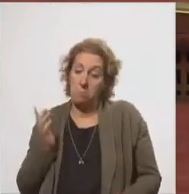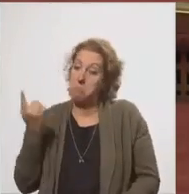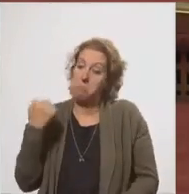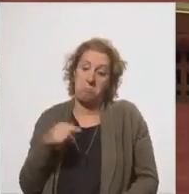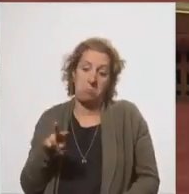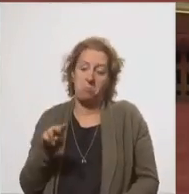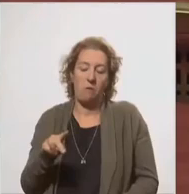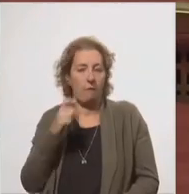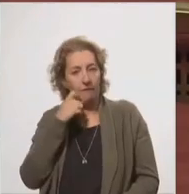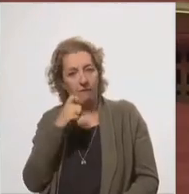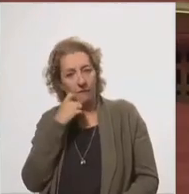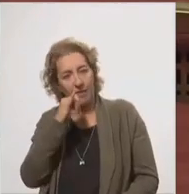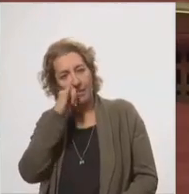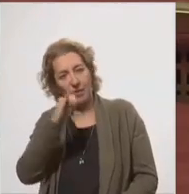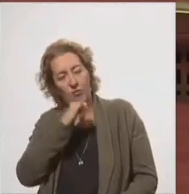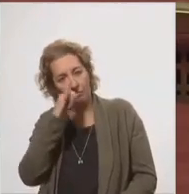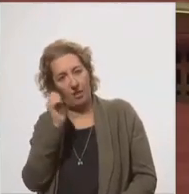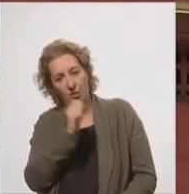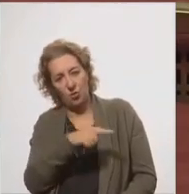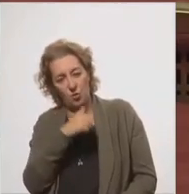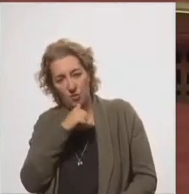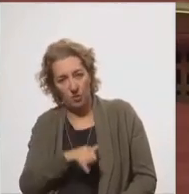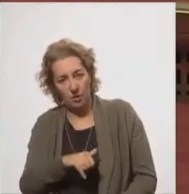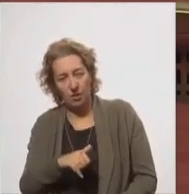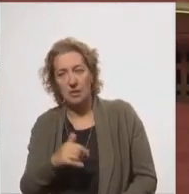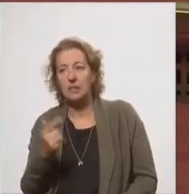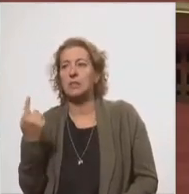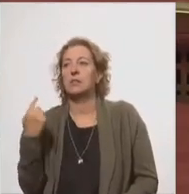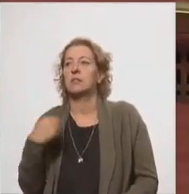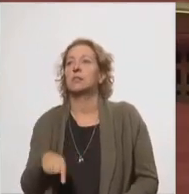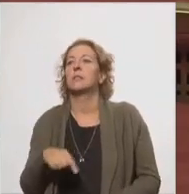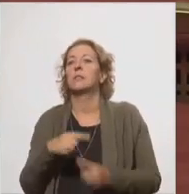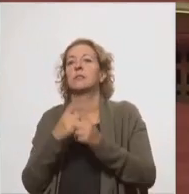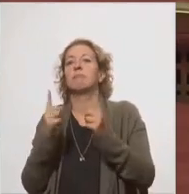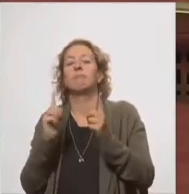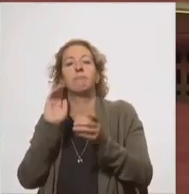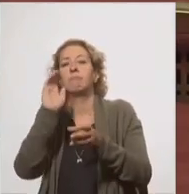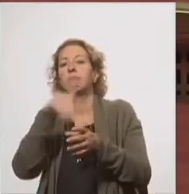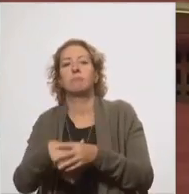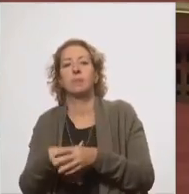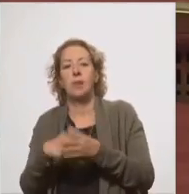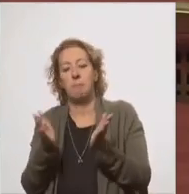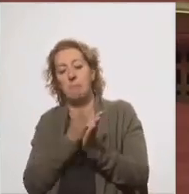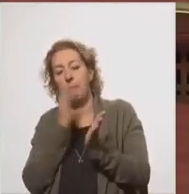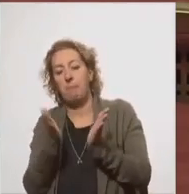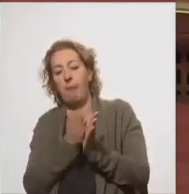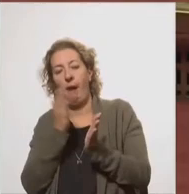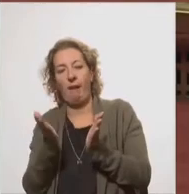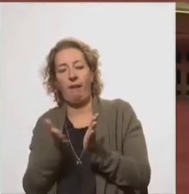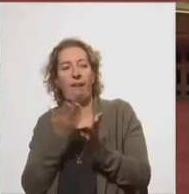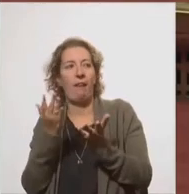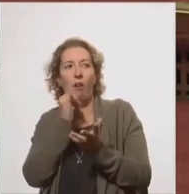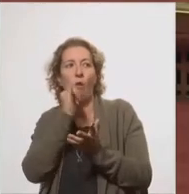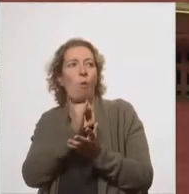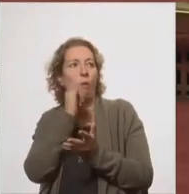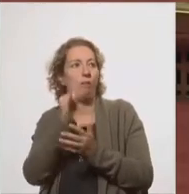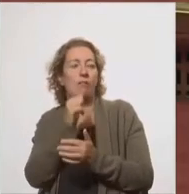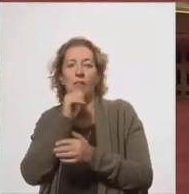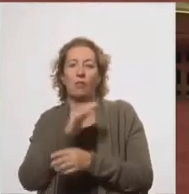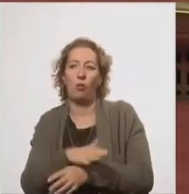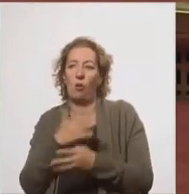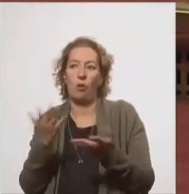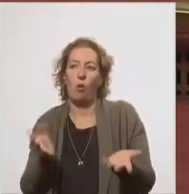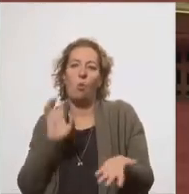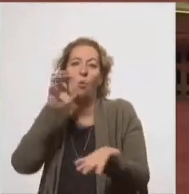fragmento de la población históricamente marginado, al punto de no haber sido incluido en las páginas de la historia en varias oportunidades, al menos en un